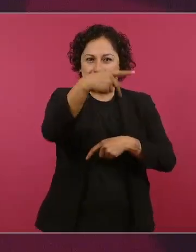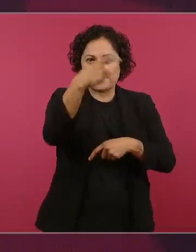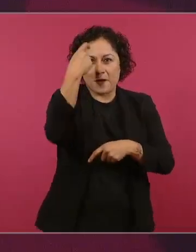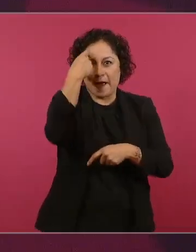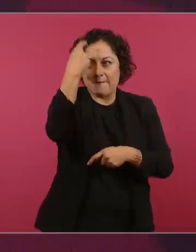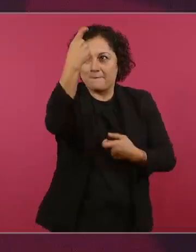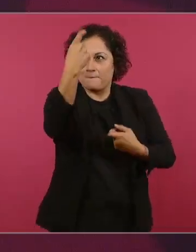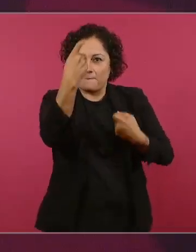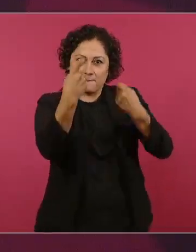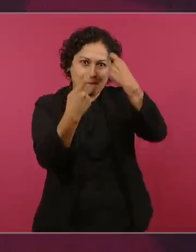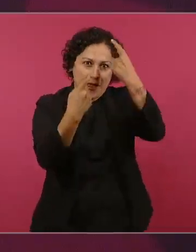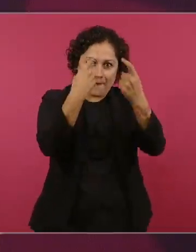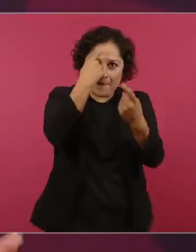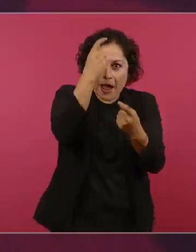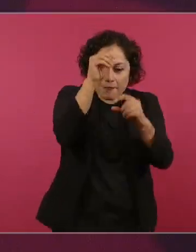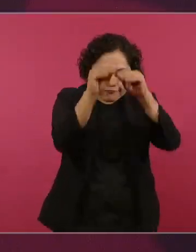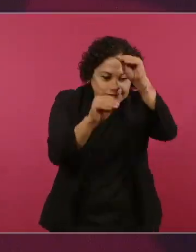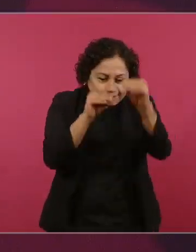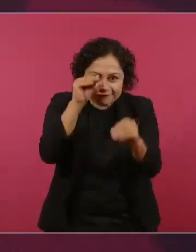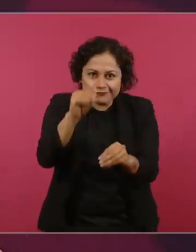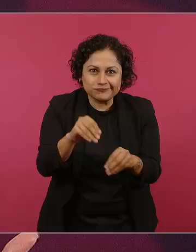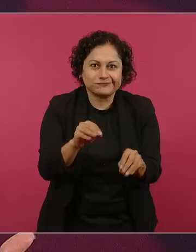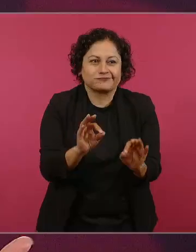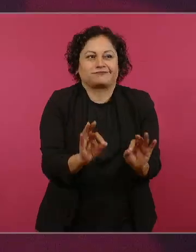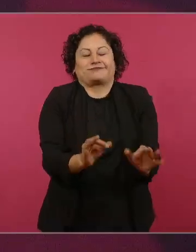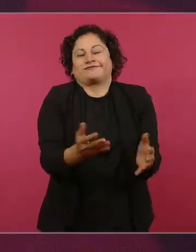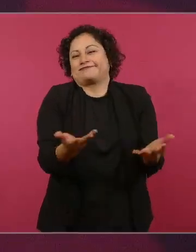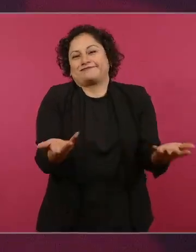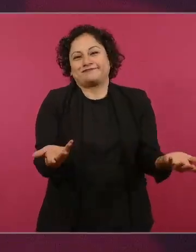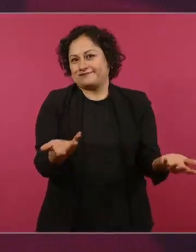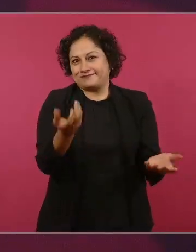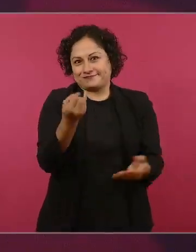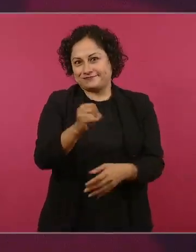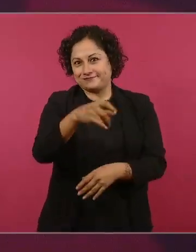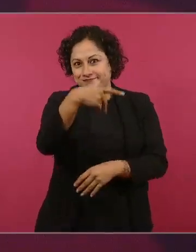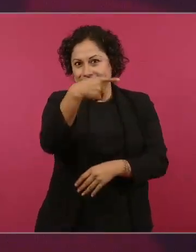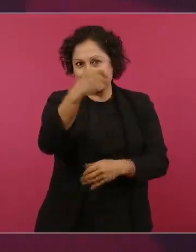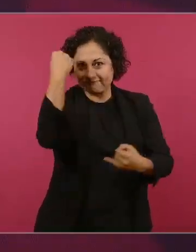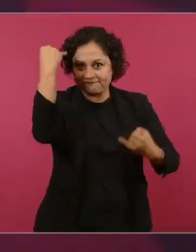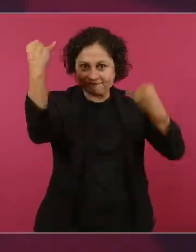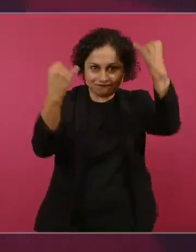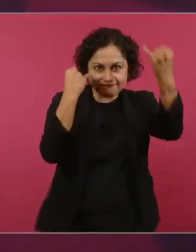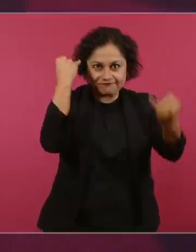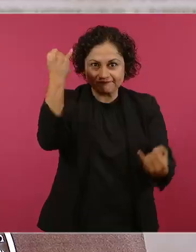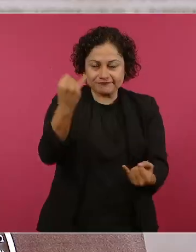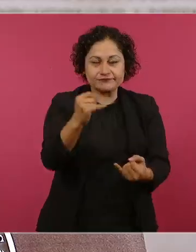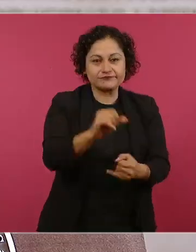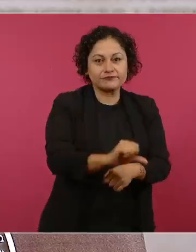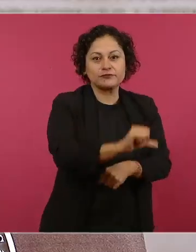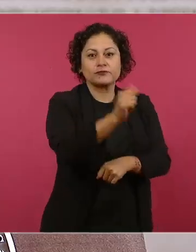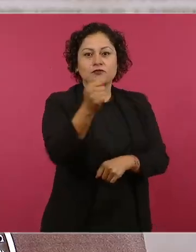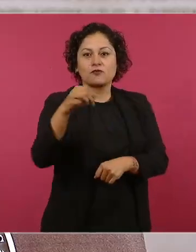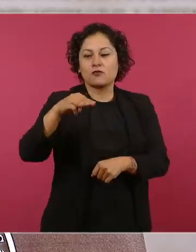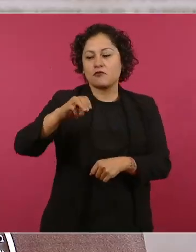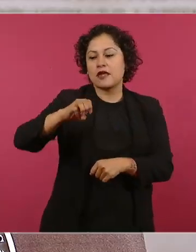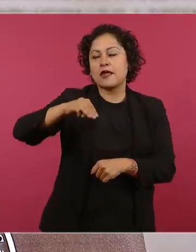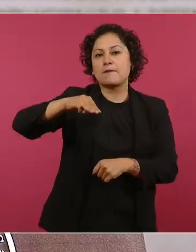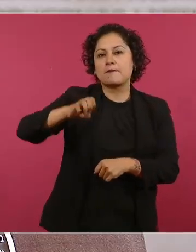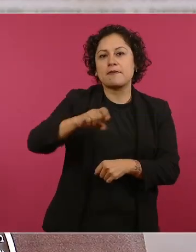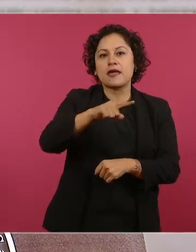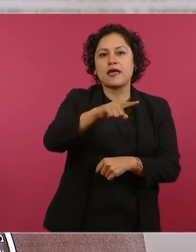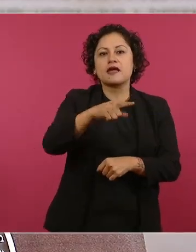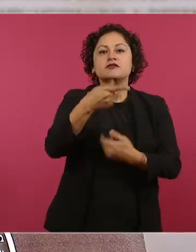creadores de contenido. La mayoría de estos memes contra del presidente son de crítica o